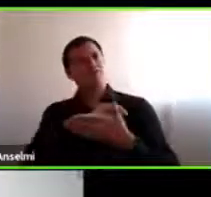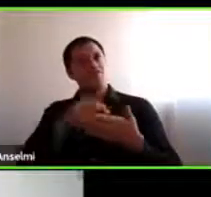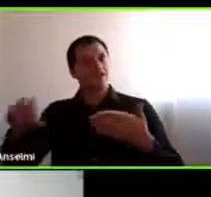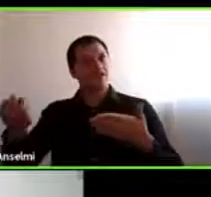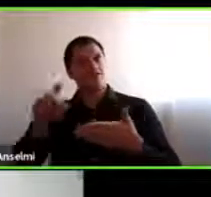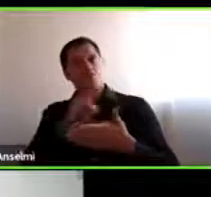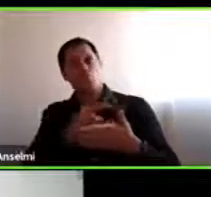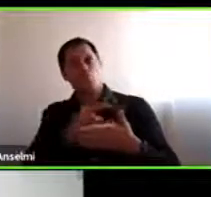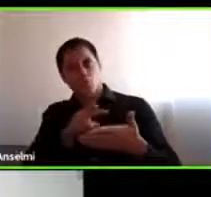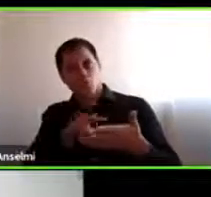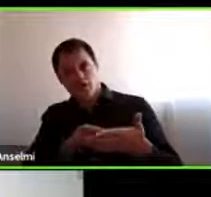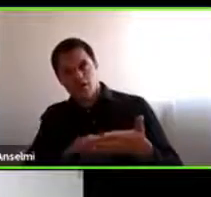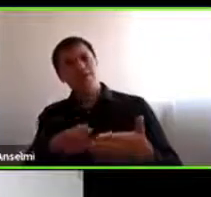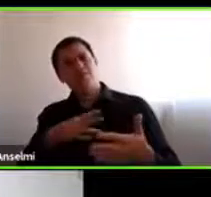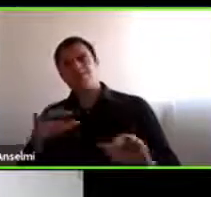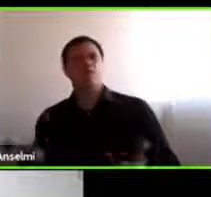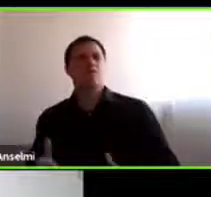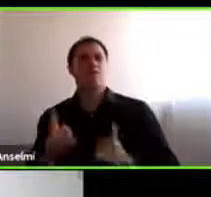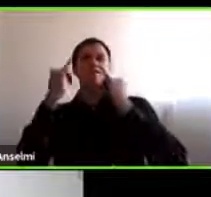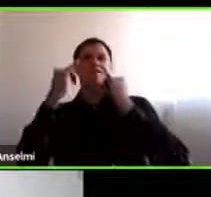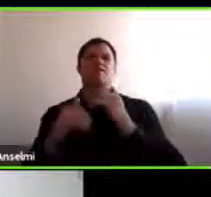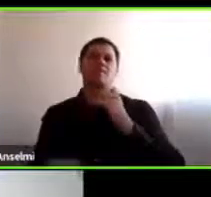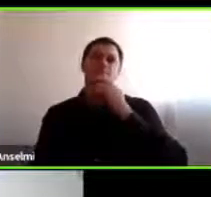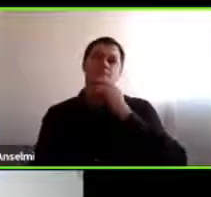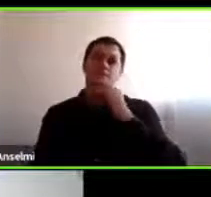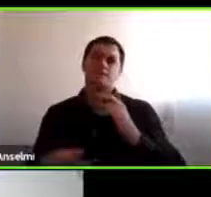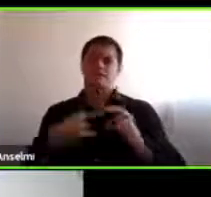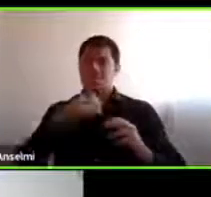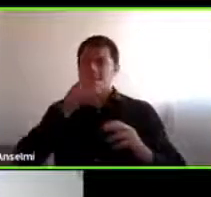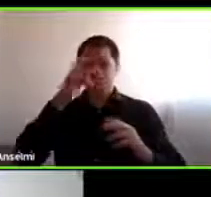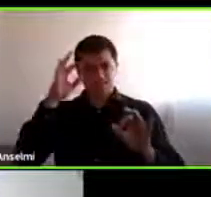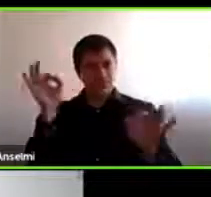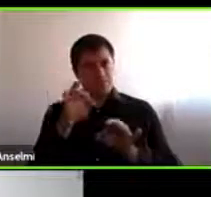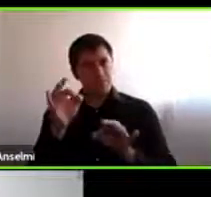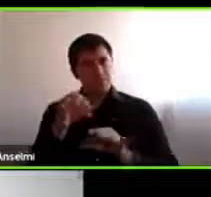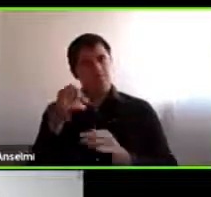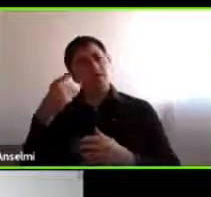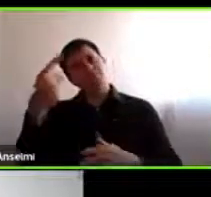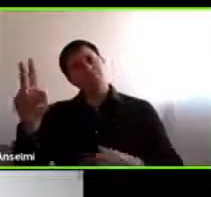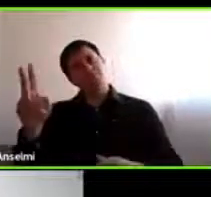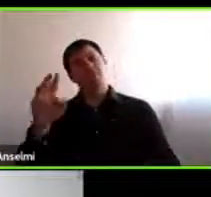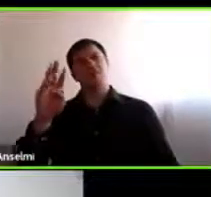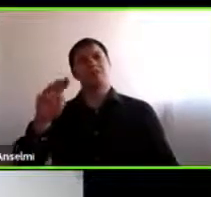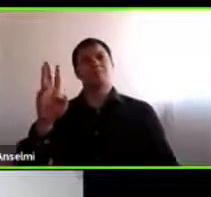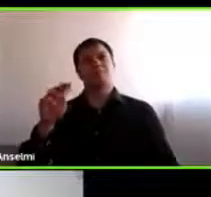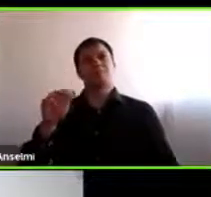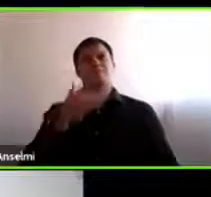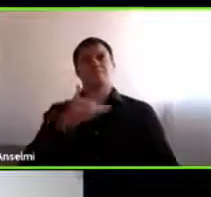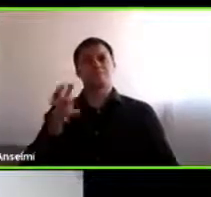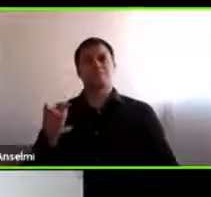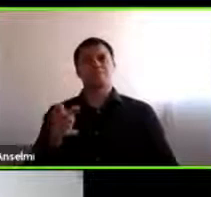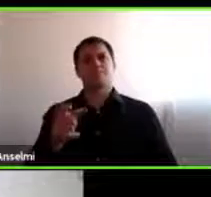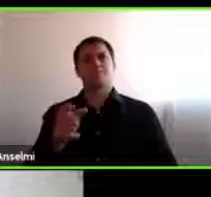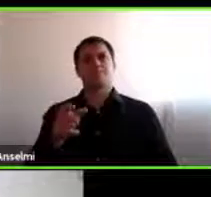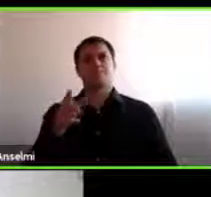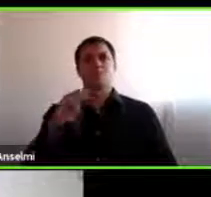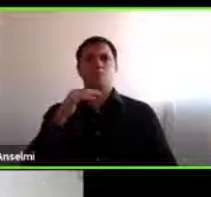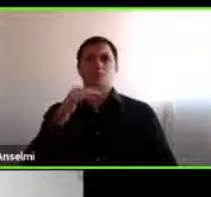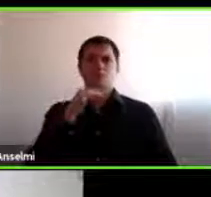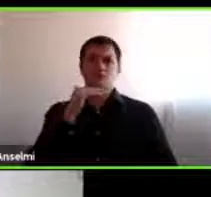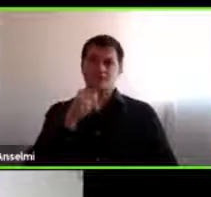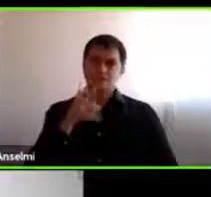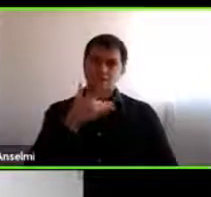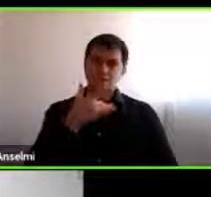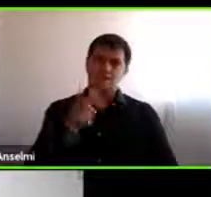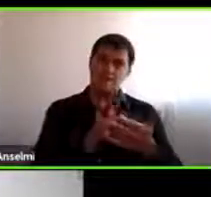son entretenidos entonces no sé lo que yo te recomendaría o le recomendaría a esa mamá en el fondo es es ocupar por un lado la